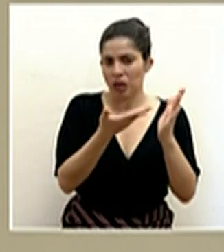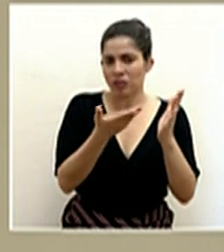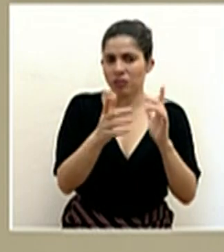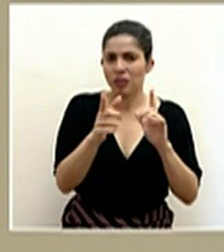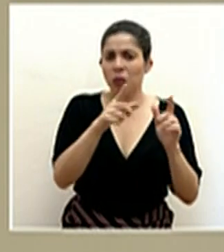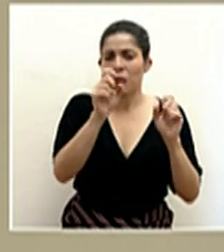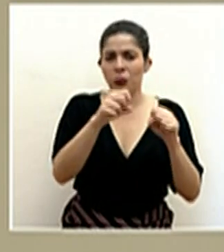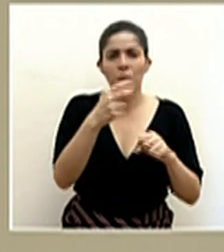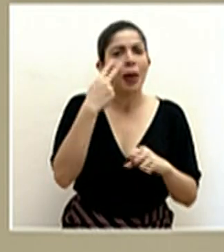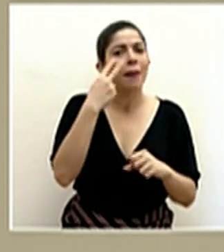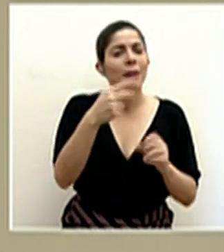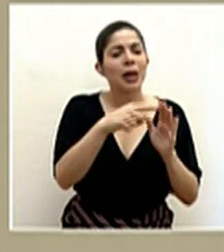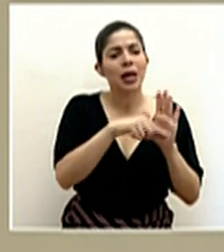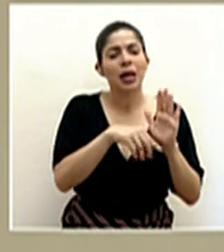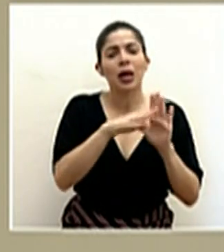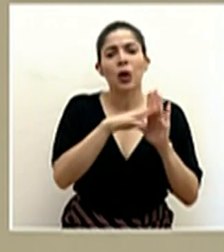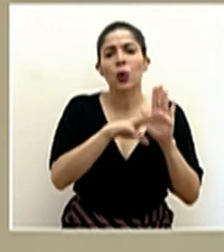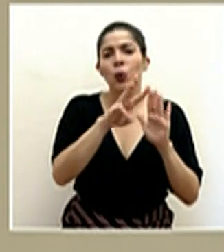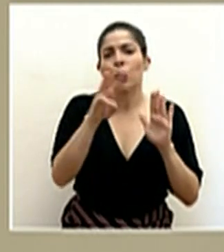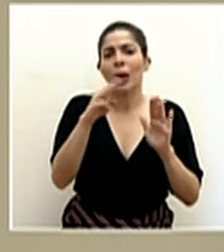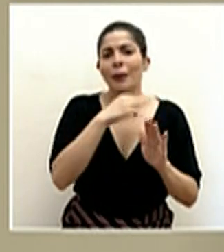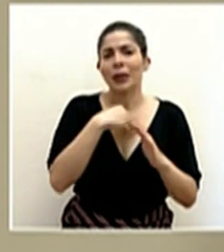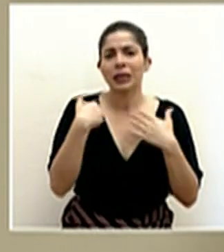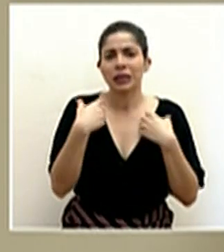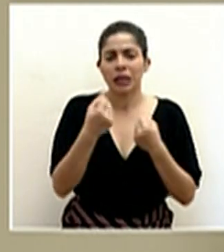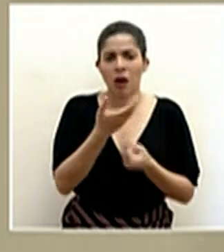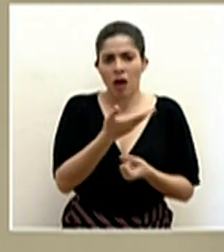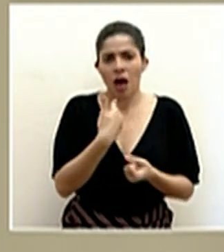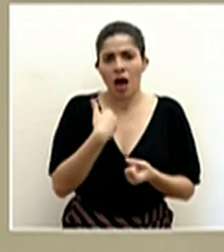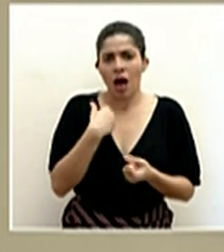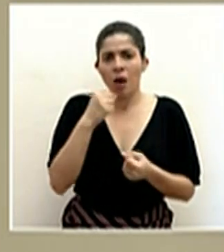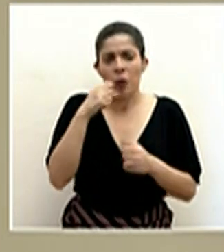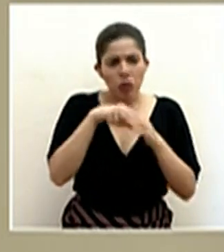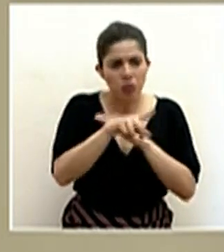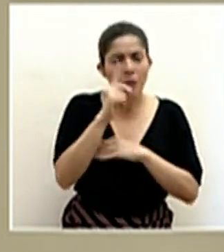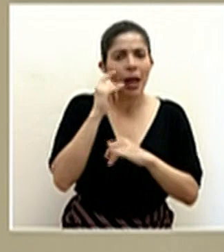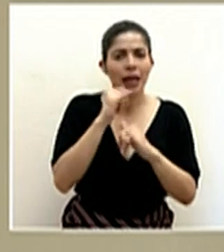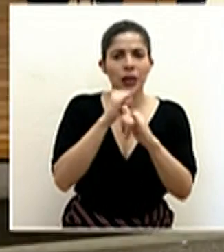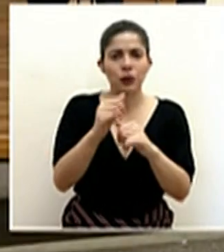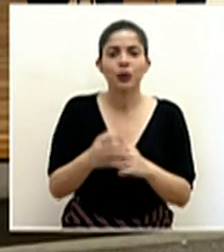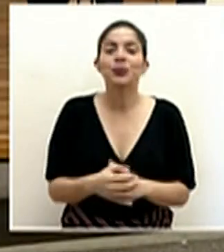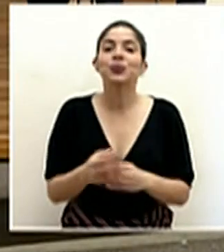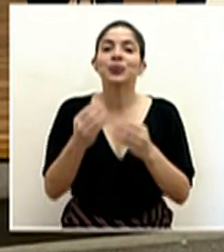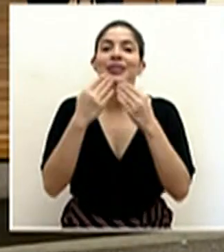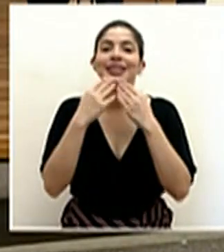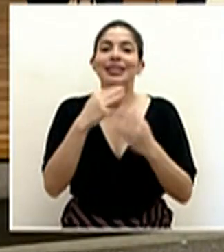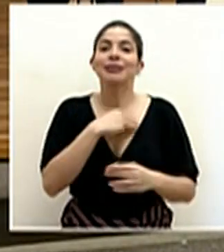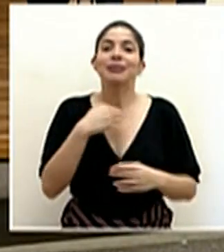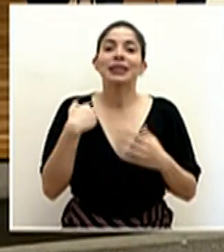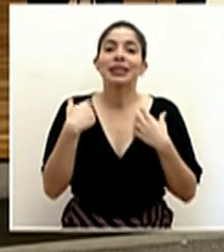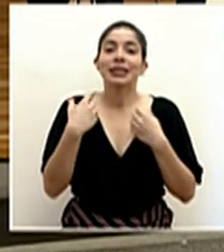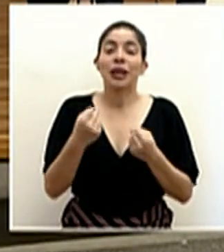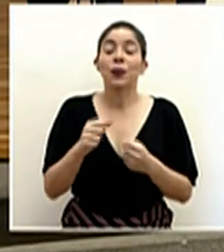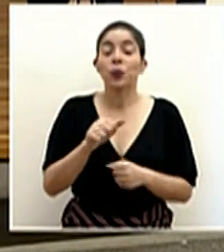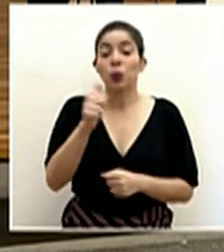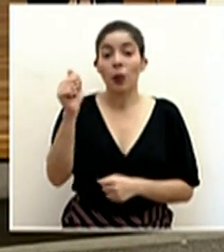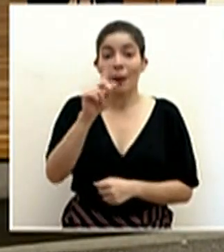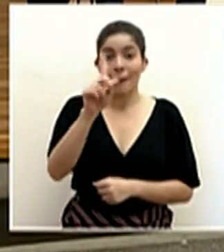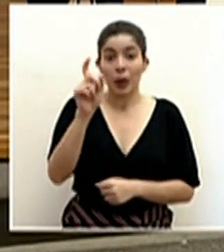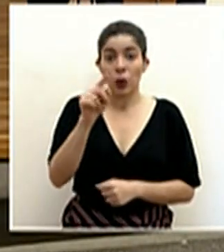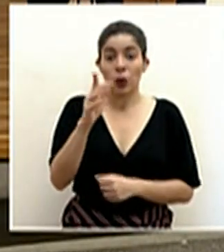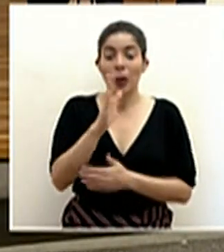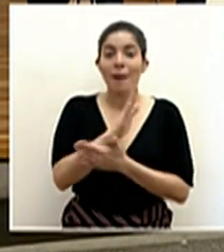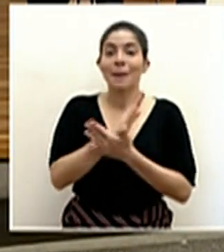disponibles incluso también en la misma página web del Ministerio de Salud para poder hacer esas denuncias. Muchas gracias al ministro de Salud. La siguiente consulta